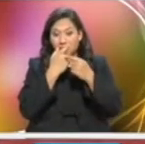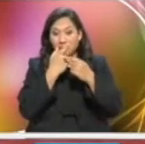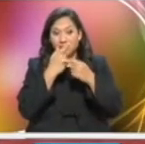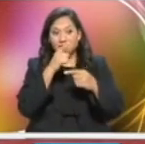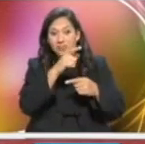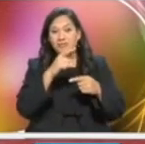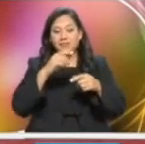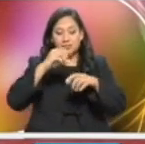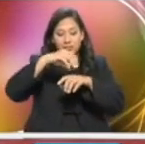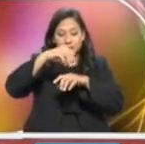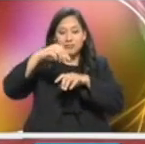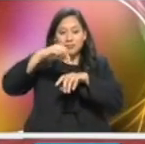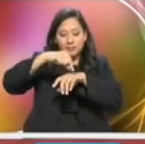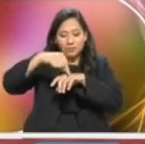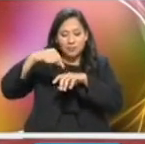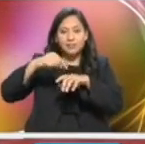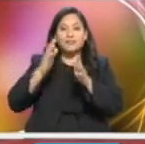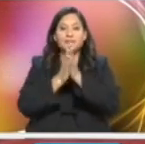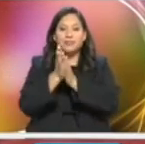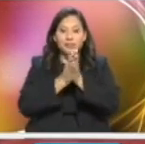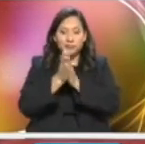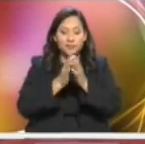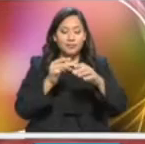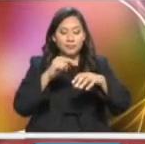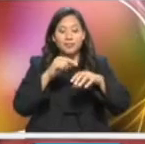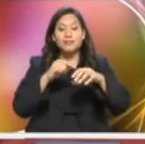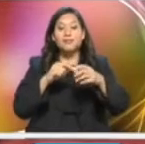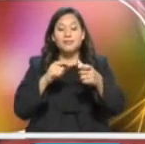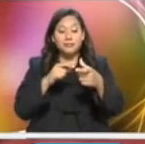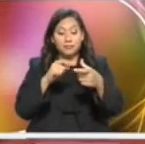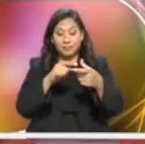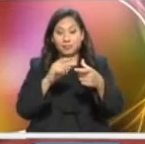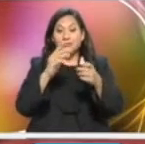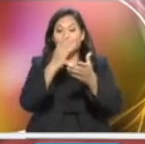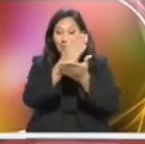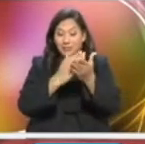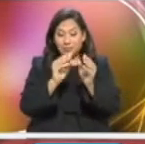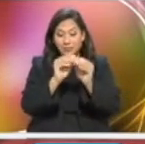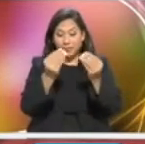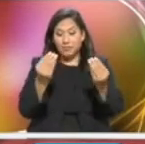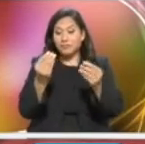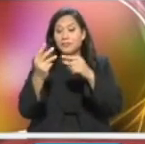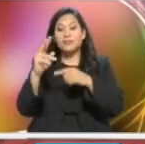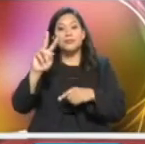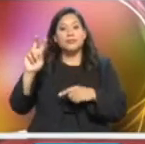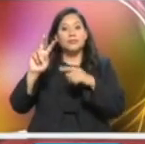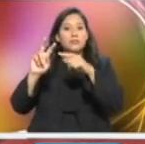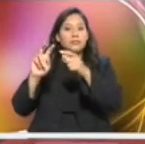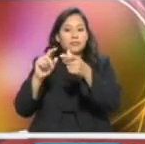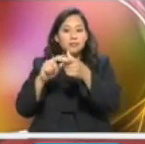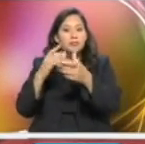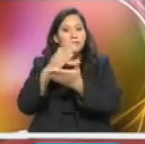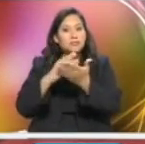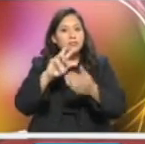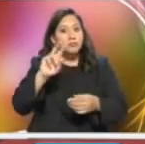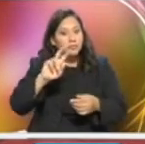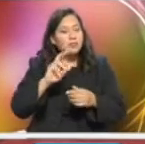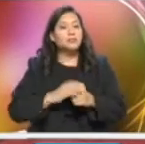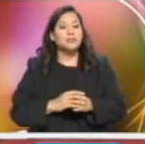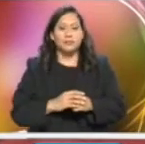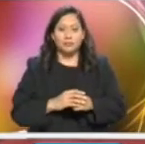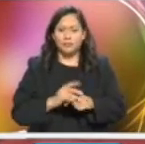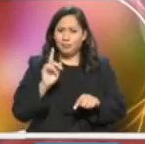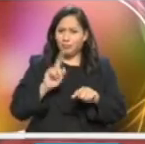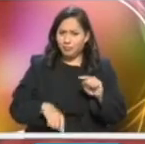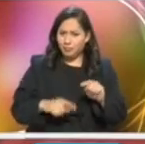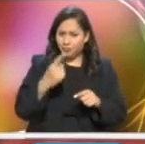estas como con chispas de chocolate que le dan mucho a los niños. Media galleta tiene 200 calorías. Entonces, si te quitas